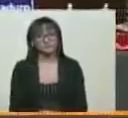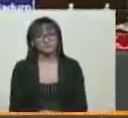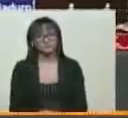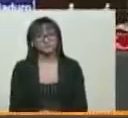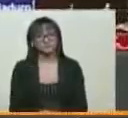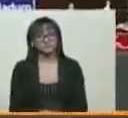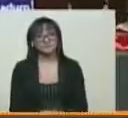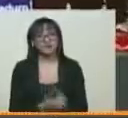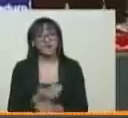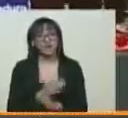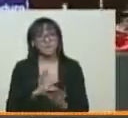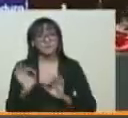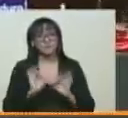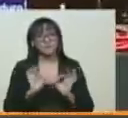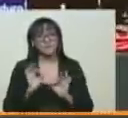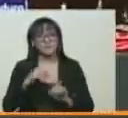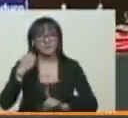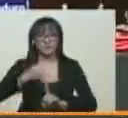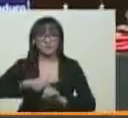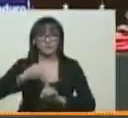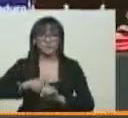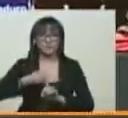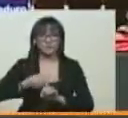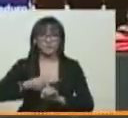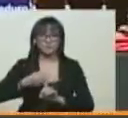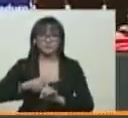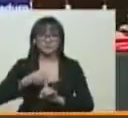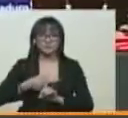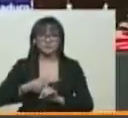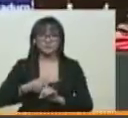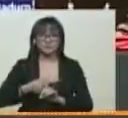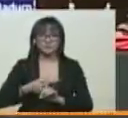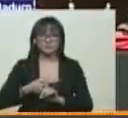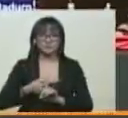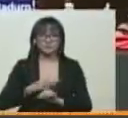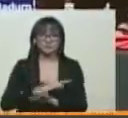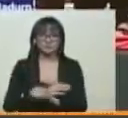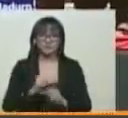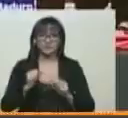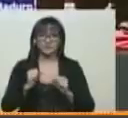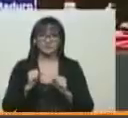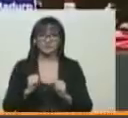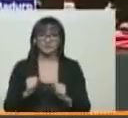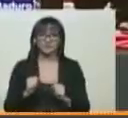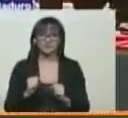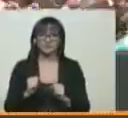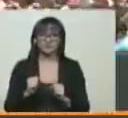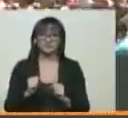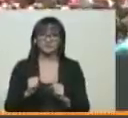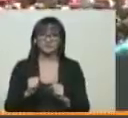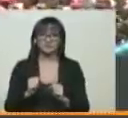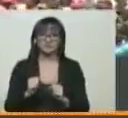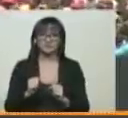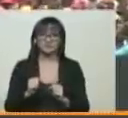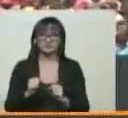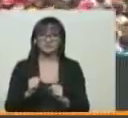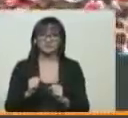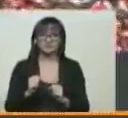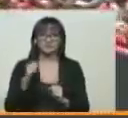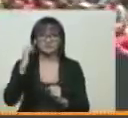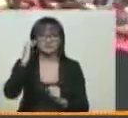Vamos a prepararnos para una gran batalla para fortalecer la